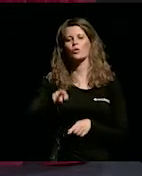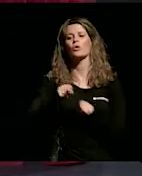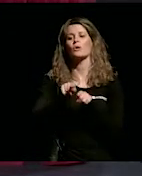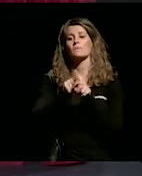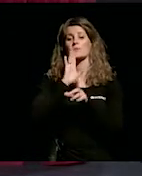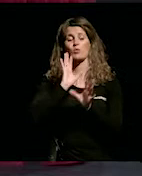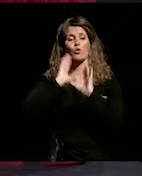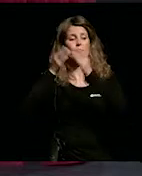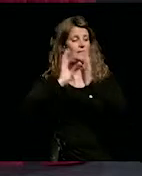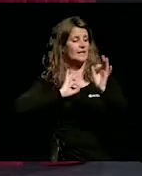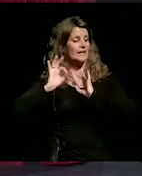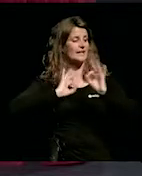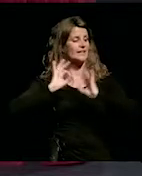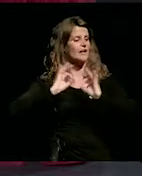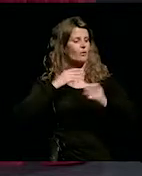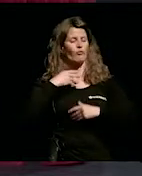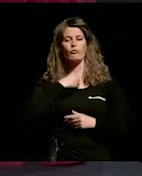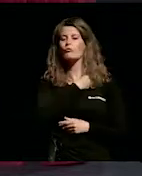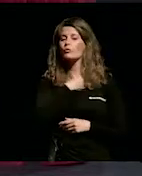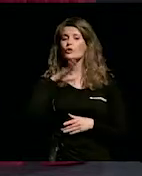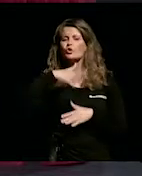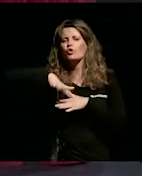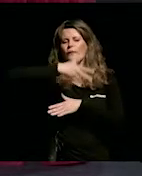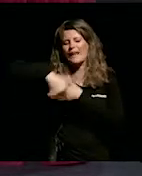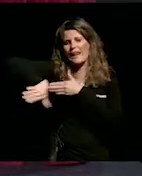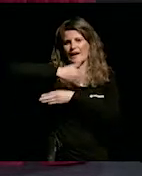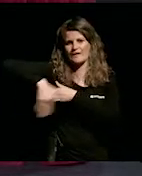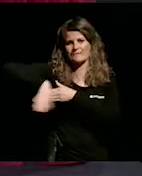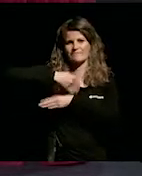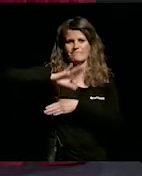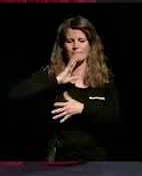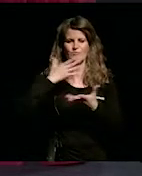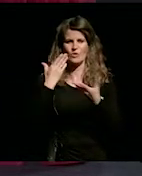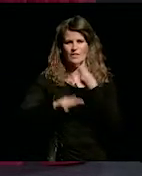teatral para funciones en la calle que trabaja con